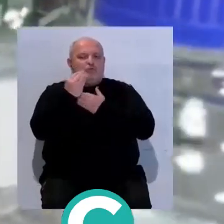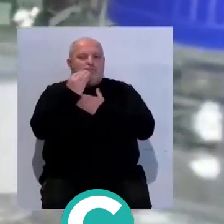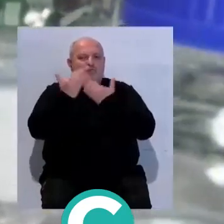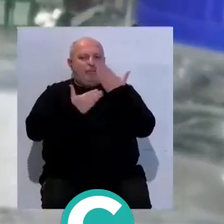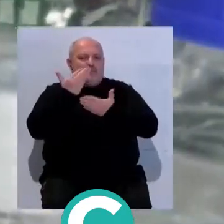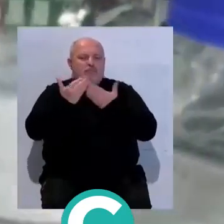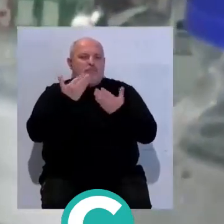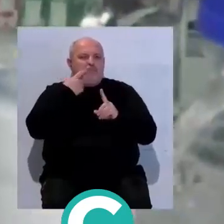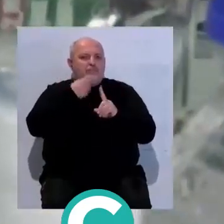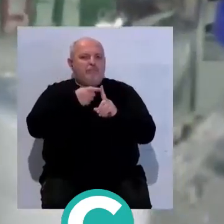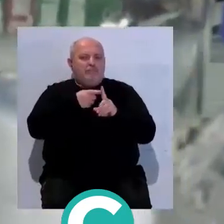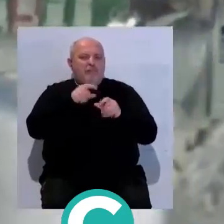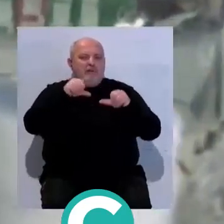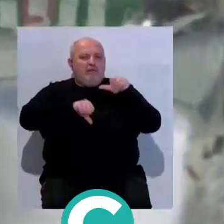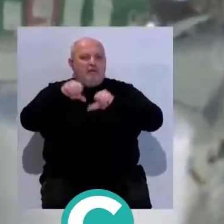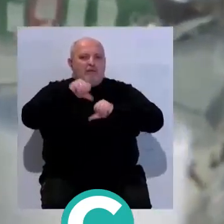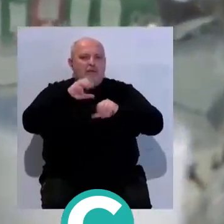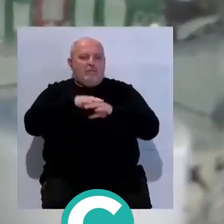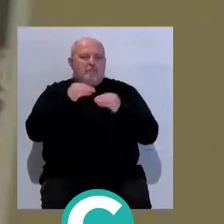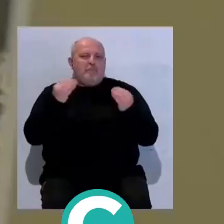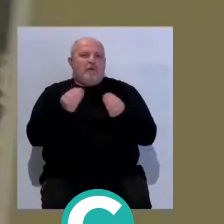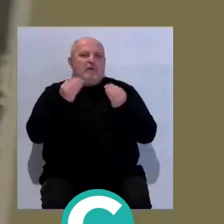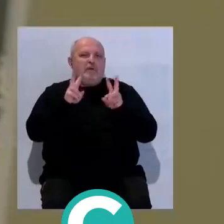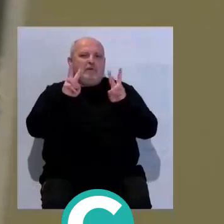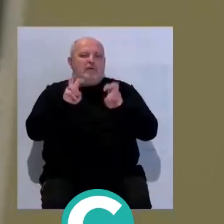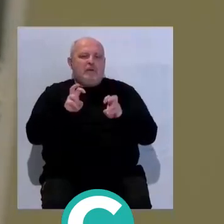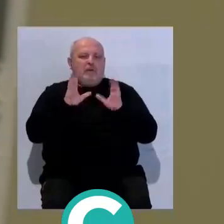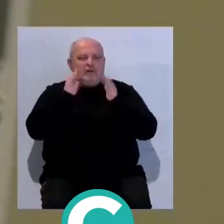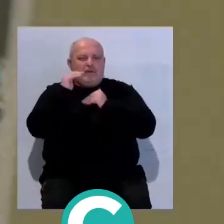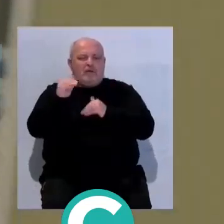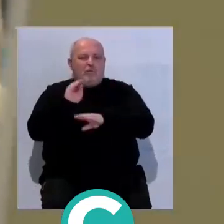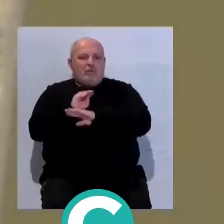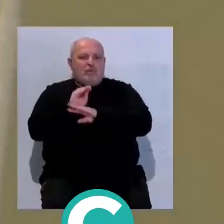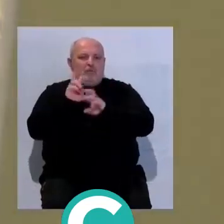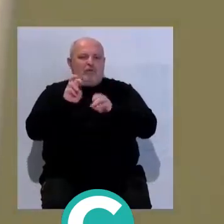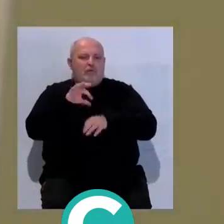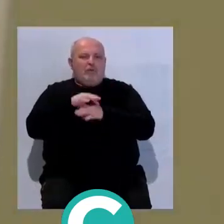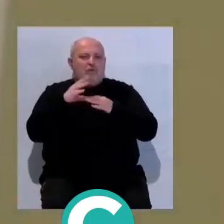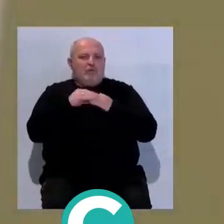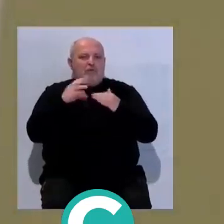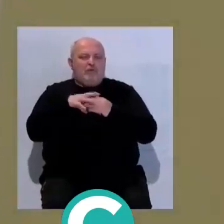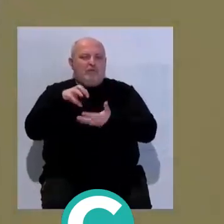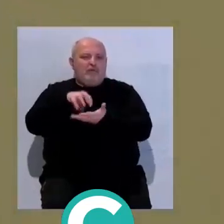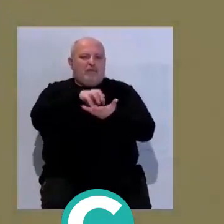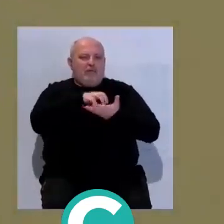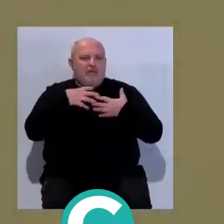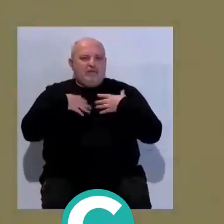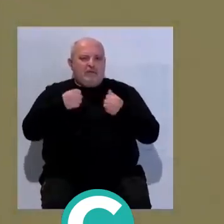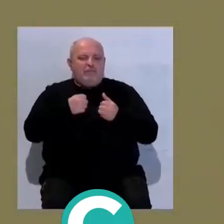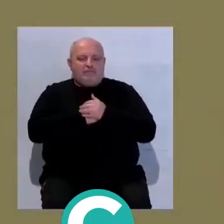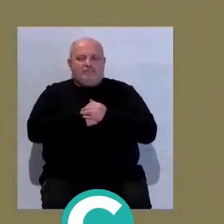en logros conseguidos en los laboratorios para la mejora de la asistencia y los cuidados a los pacientes en los centros